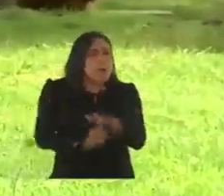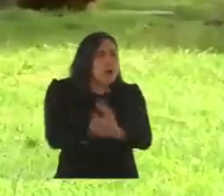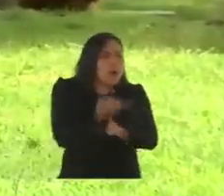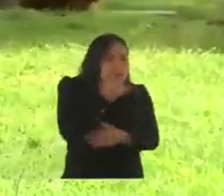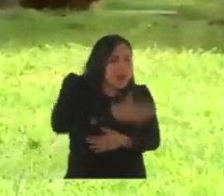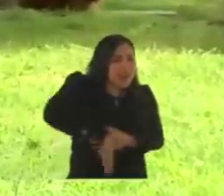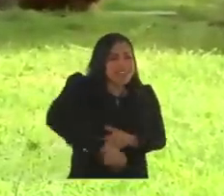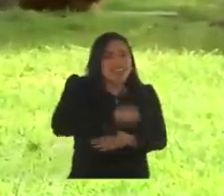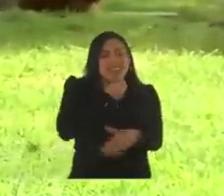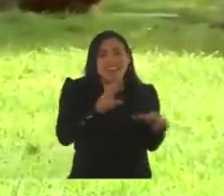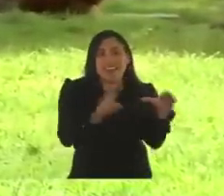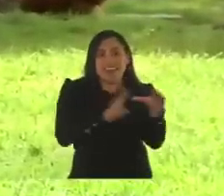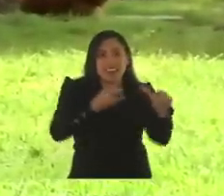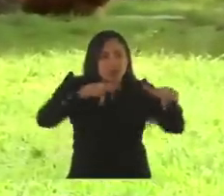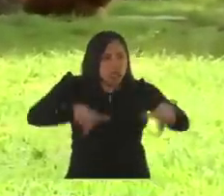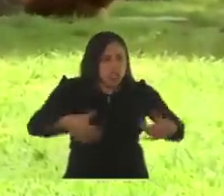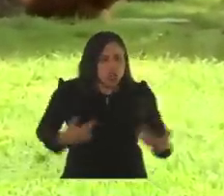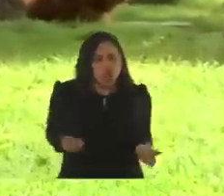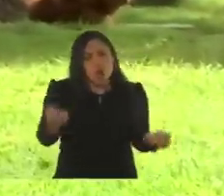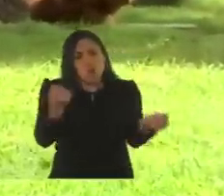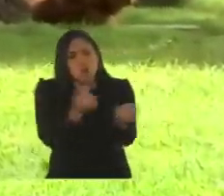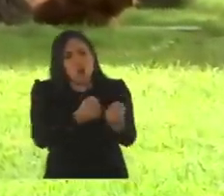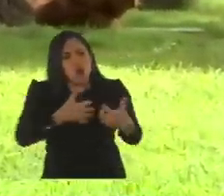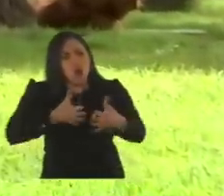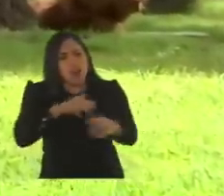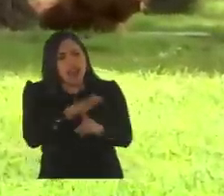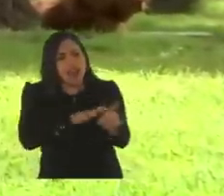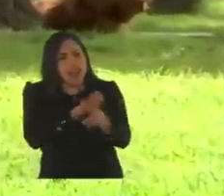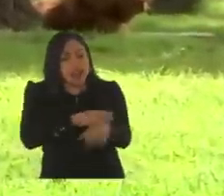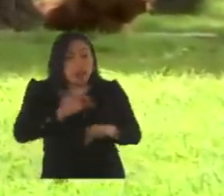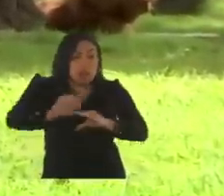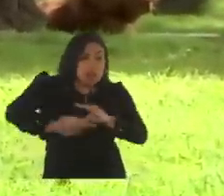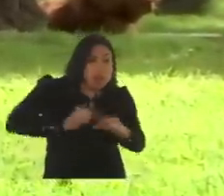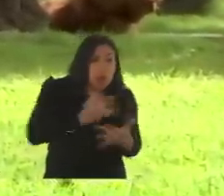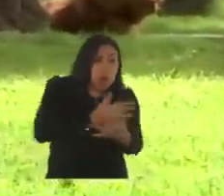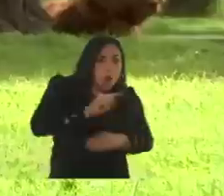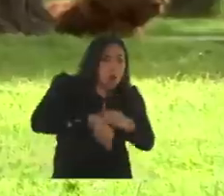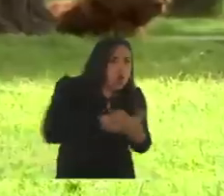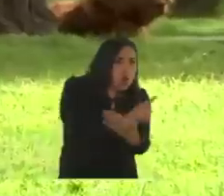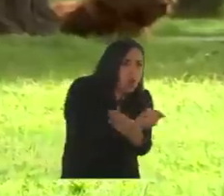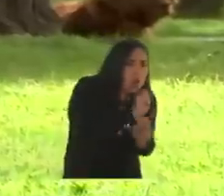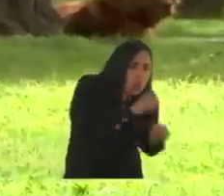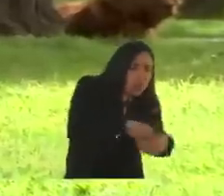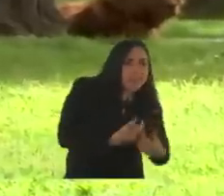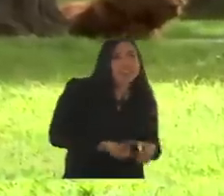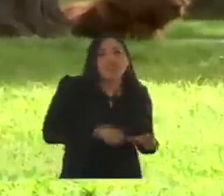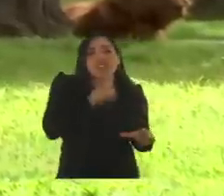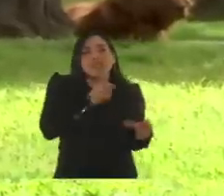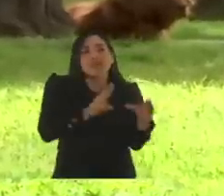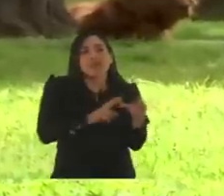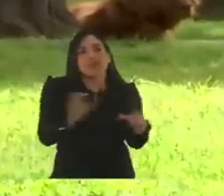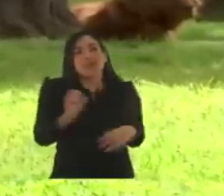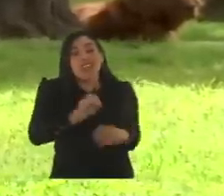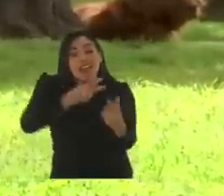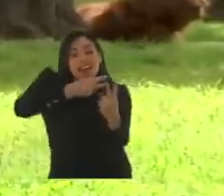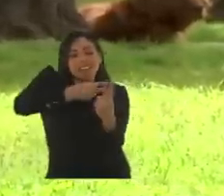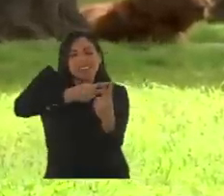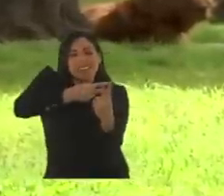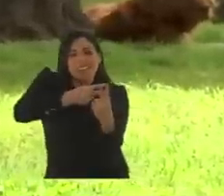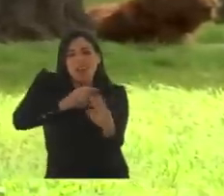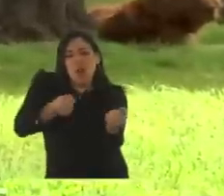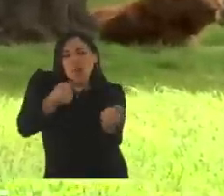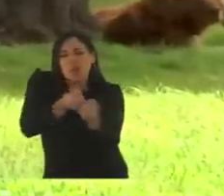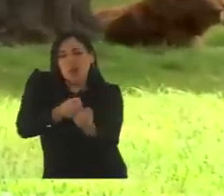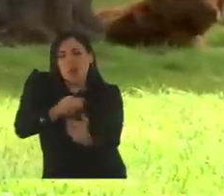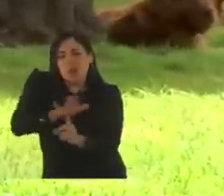aquí en RCN, aquí en Tu Lado Animal. Nos pueden escribir en nuestra cuenta de Twitter, @noticiasRCN, con el hashtag Tu